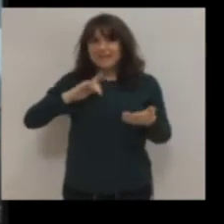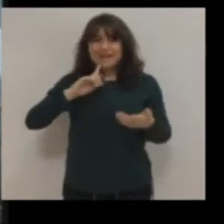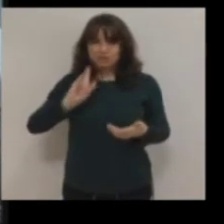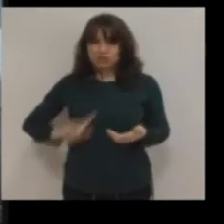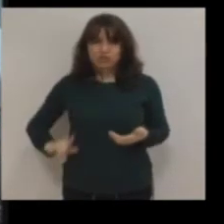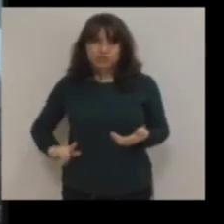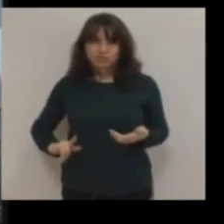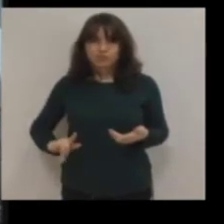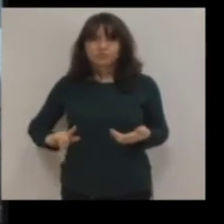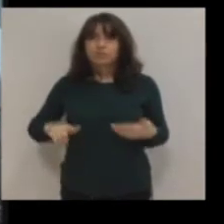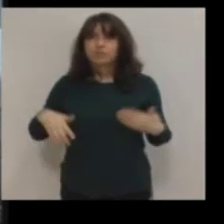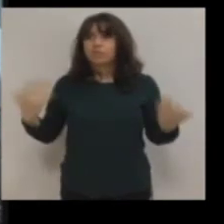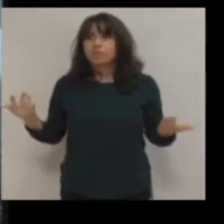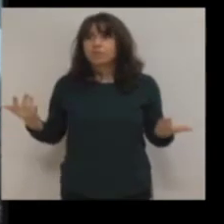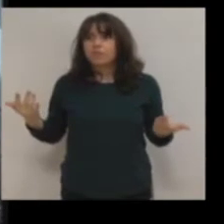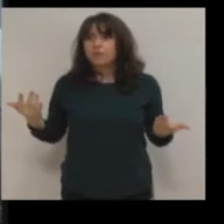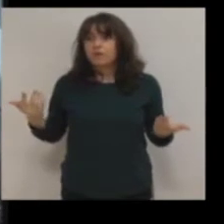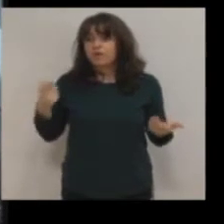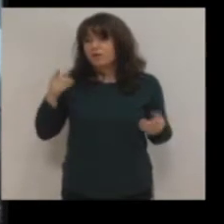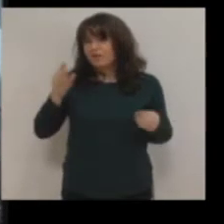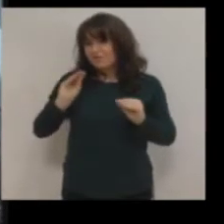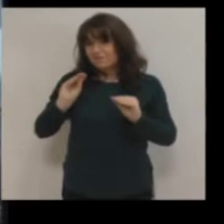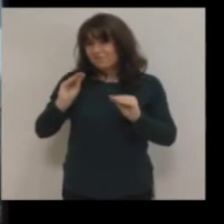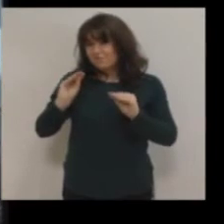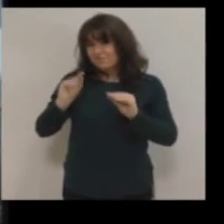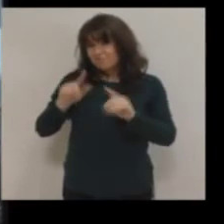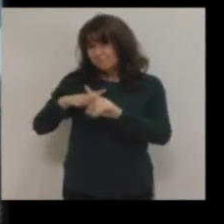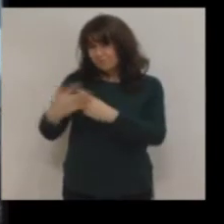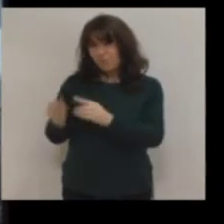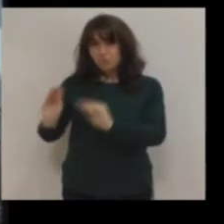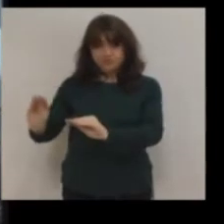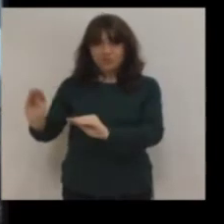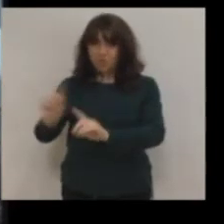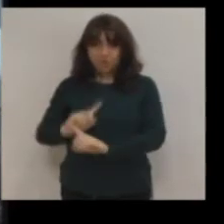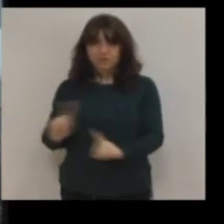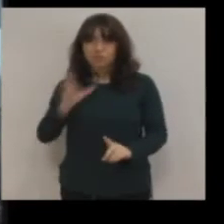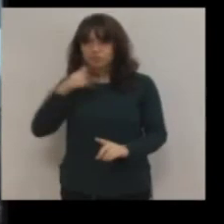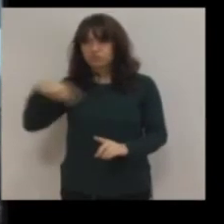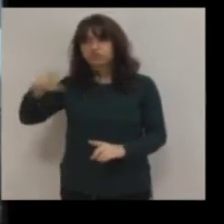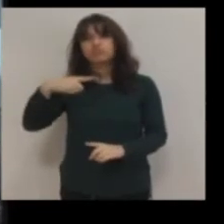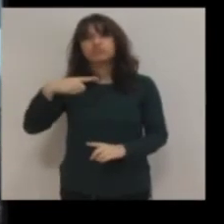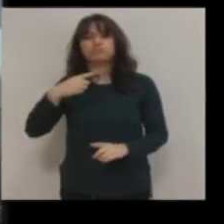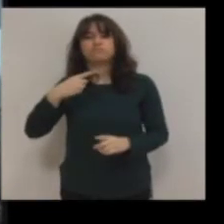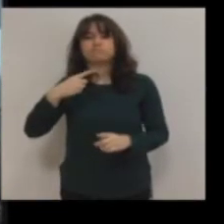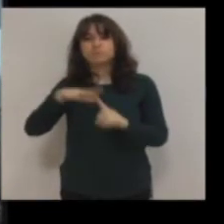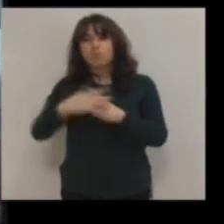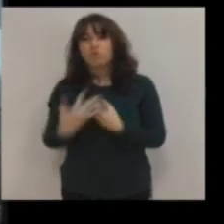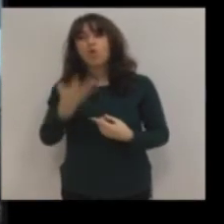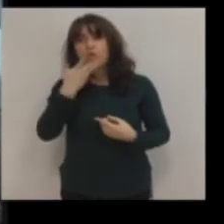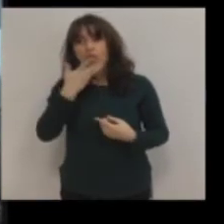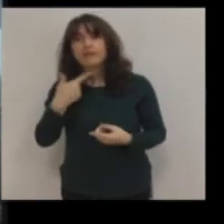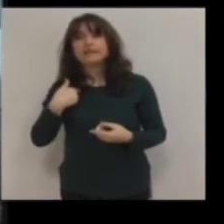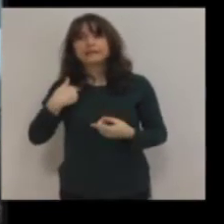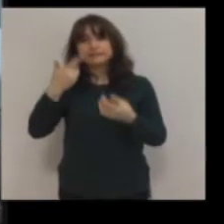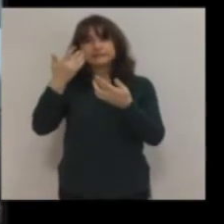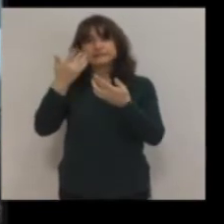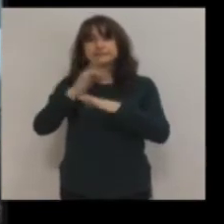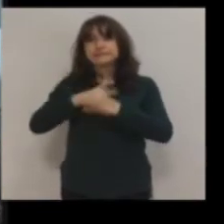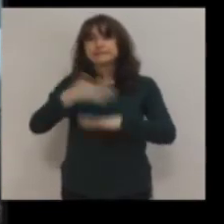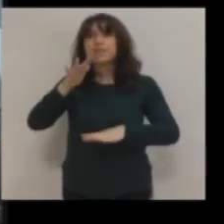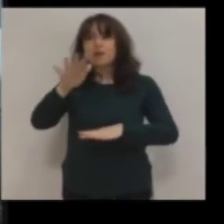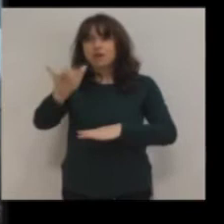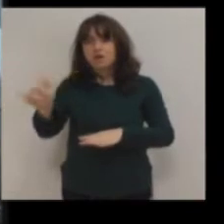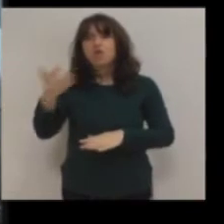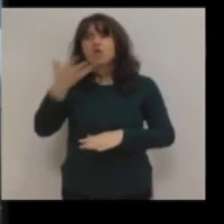electrónicos. Evidentemente no es vuestro caso, que conocéis las circunstancias y tenéis la sensibilidad y el conocimiento necesario